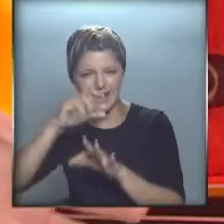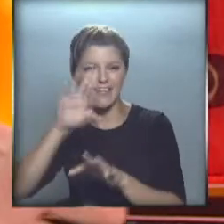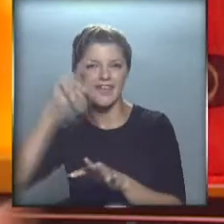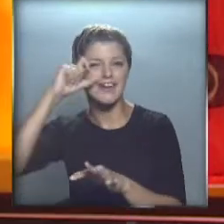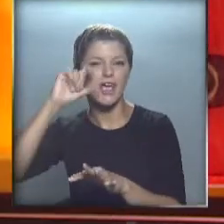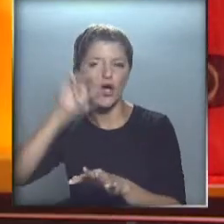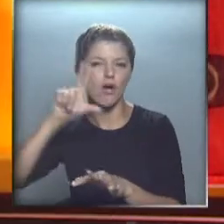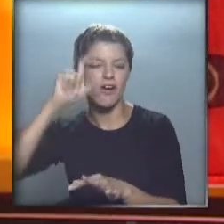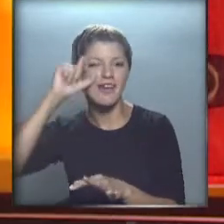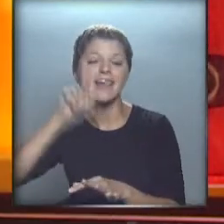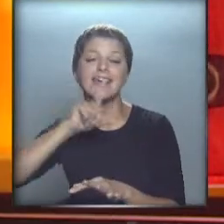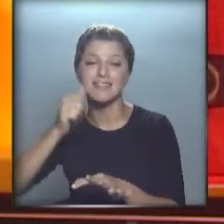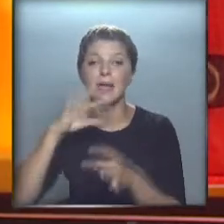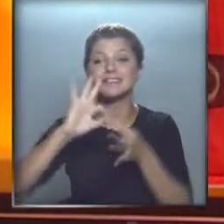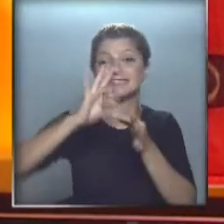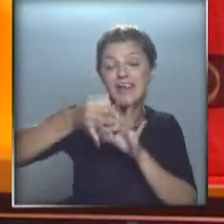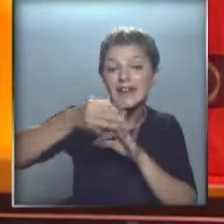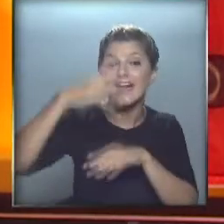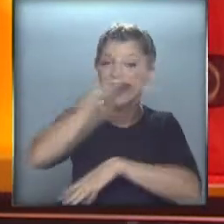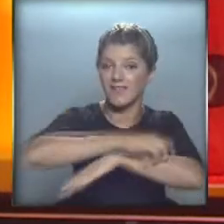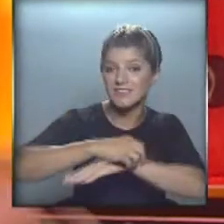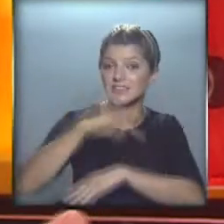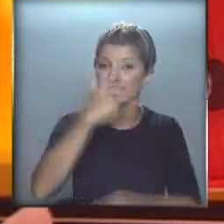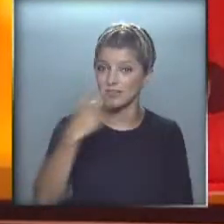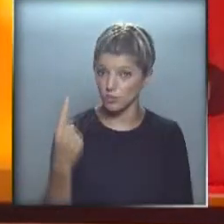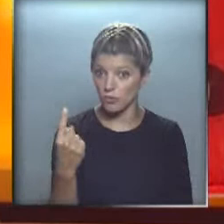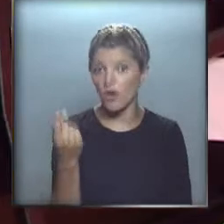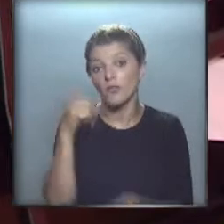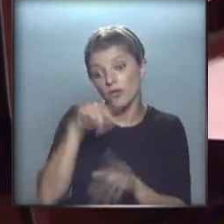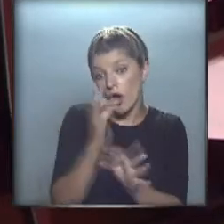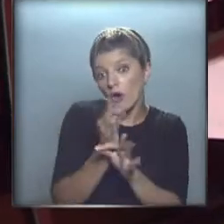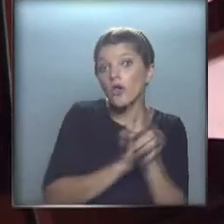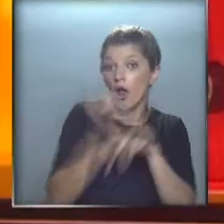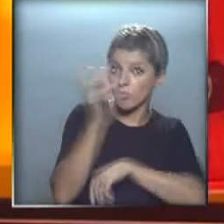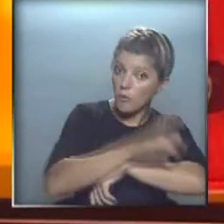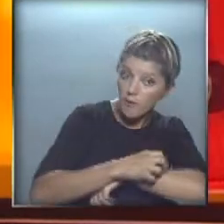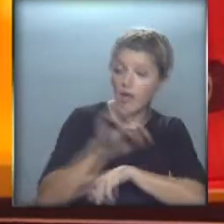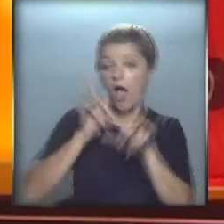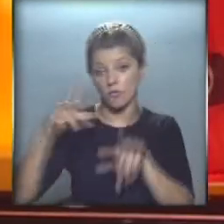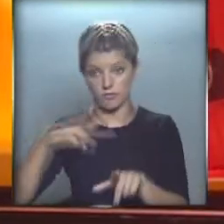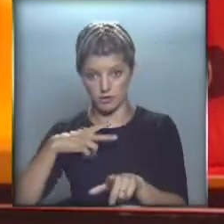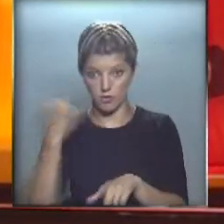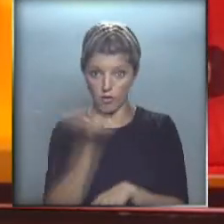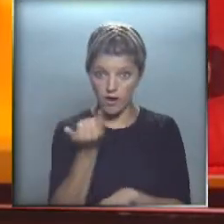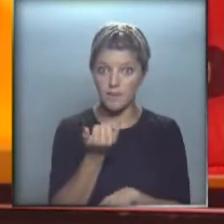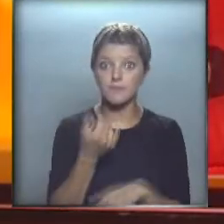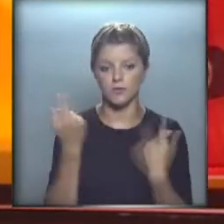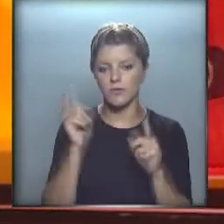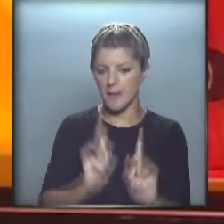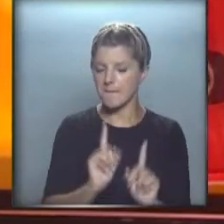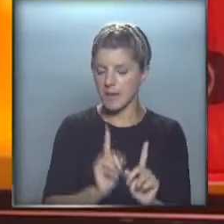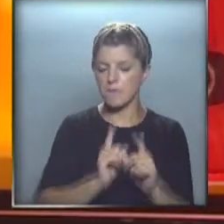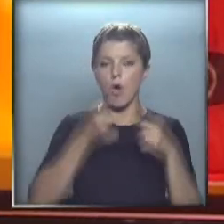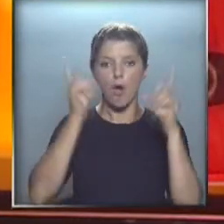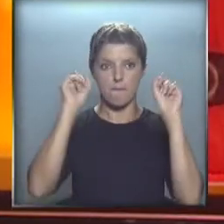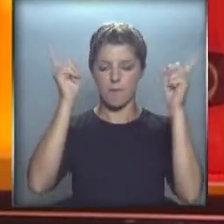la Villa 31, entonces sí. coincide, por ahí gente de muchos recursos y gente de bajos uh-huh. recursos, uh-huh. y en lo cual ahí los profesores justamente tienen que hacer, digamos, tienen que